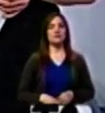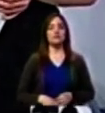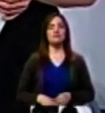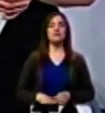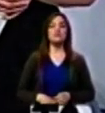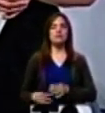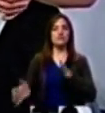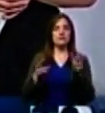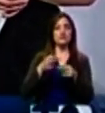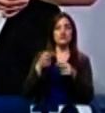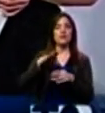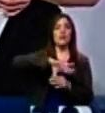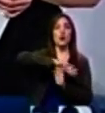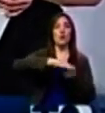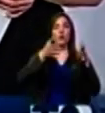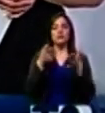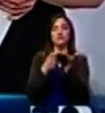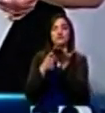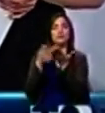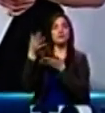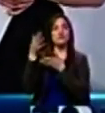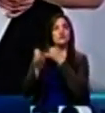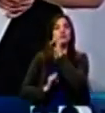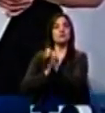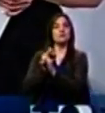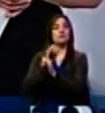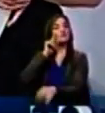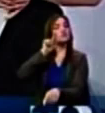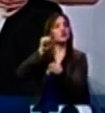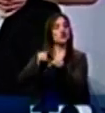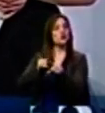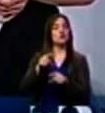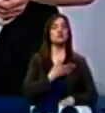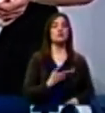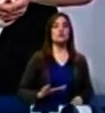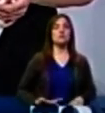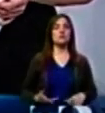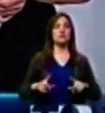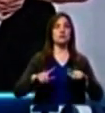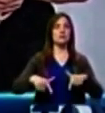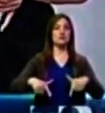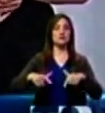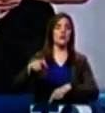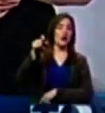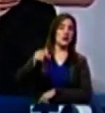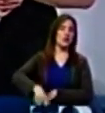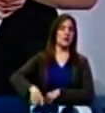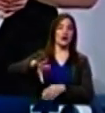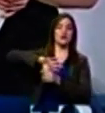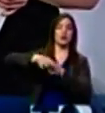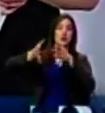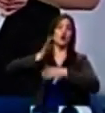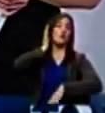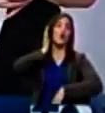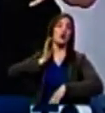Un ex embajador y un analista político internacional coinciden en que el presidente Lenín Moreno debe pedir la renuncia de la canciller